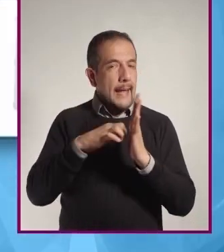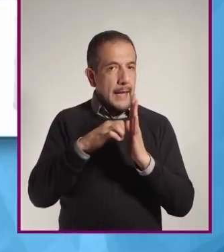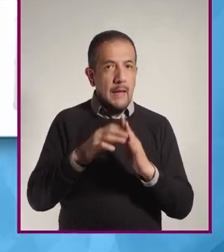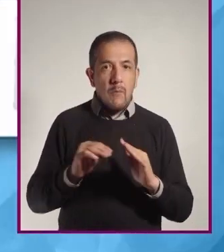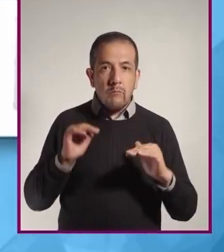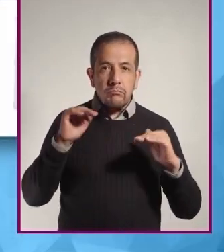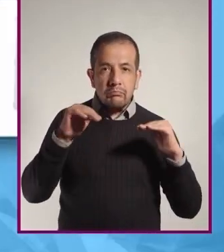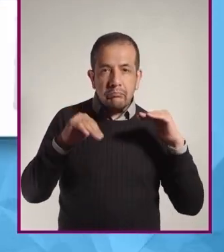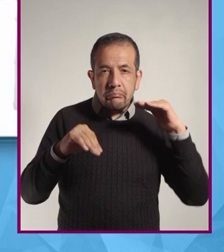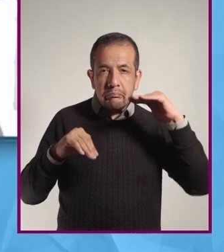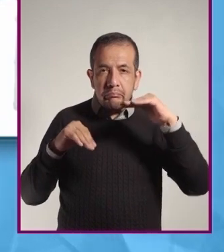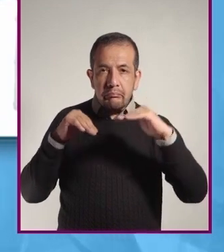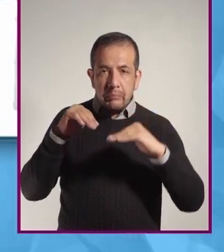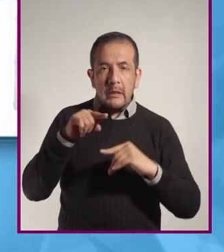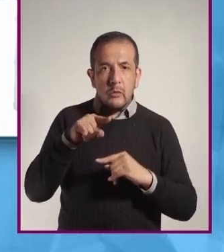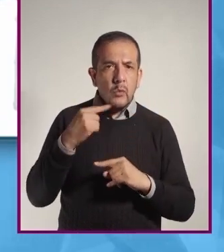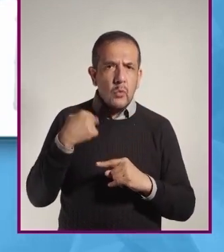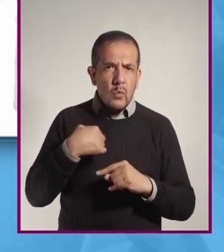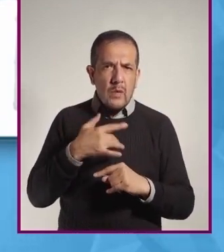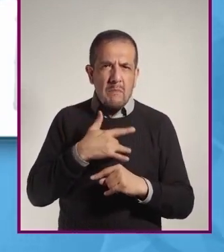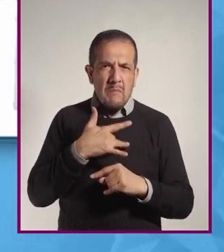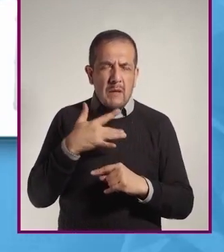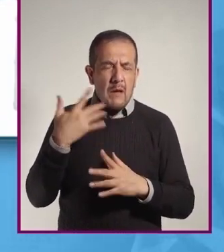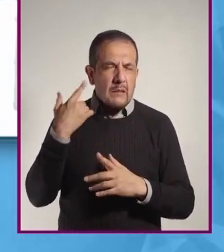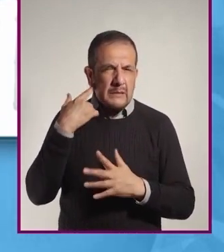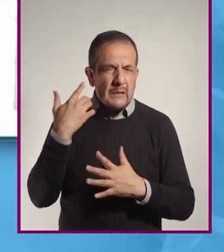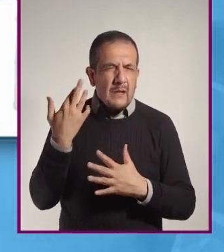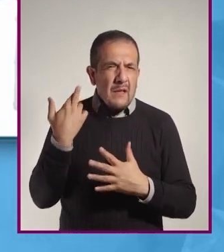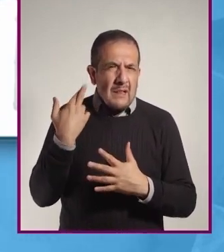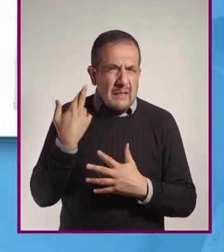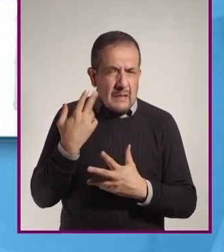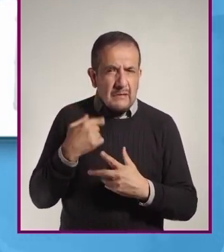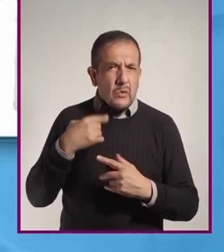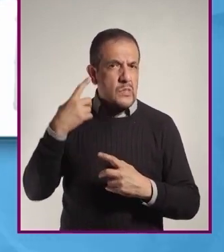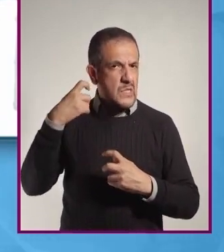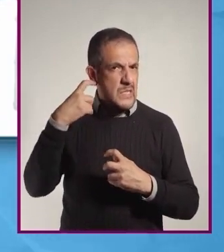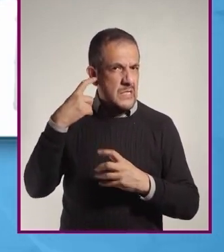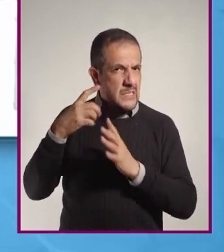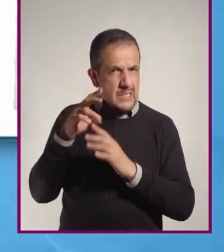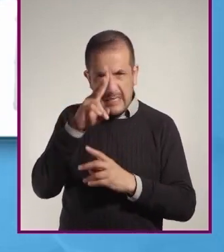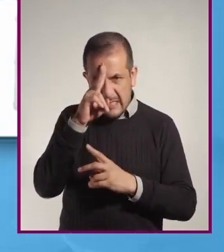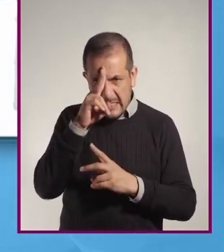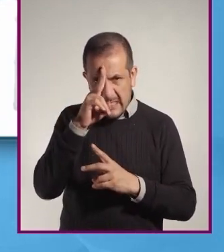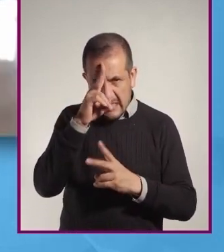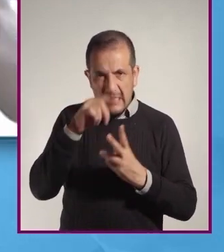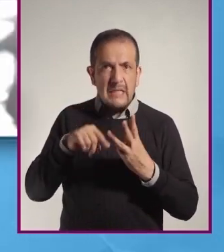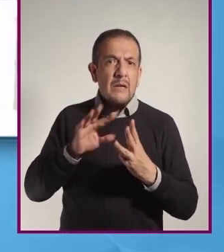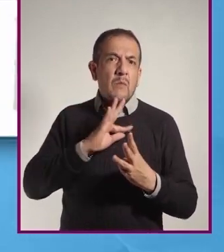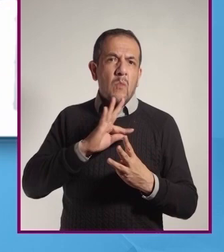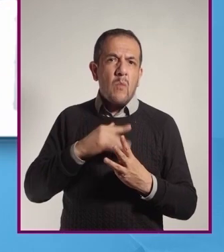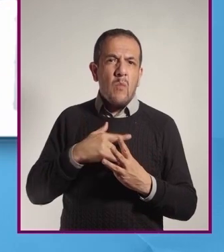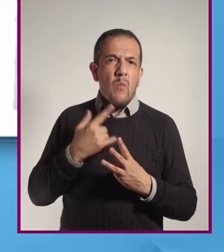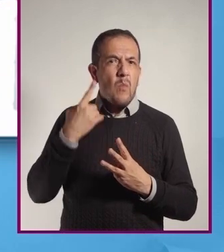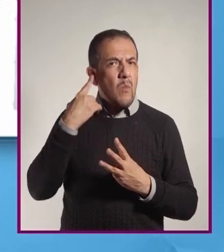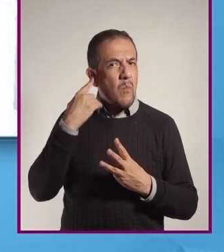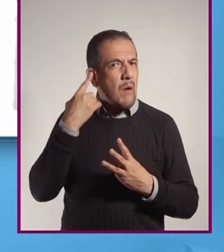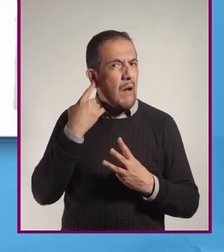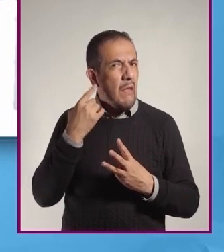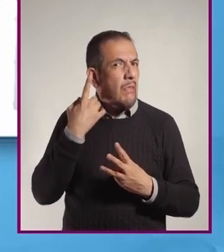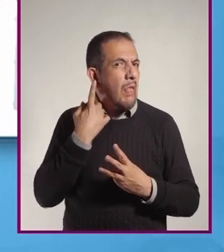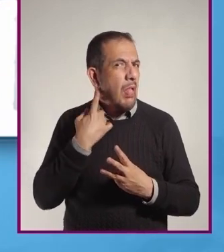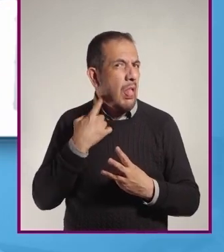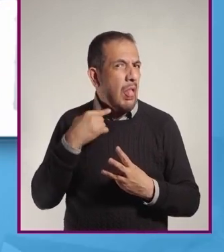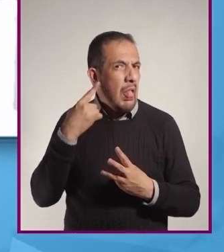una otitis externa, pues empiezas con dolor, sientes el oído tapado, te da comezón, puedes tener algo de secreción en el